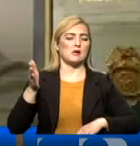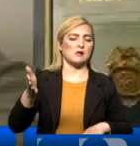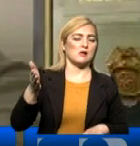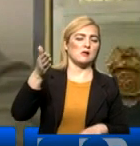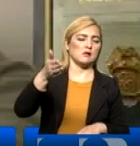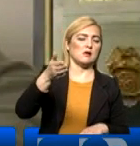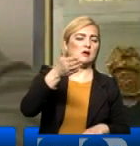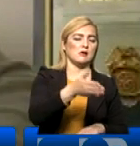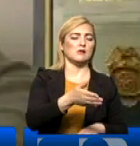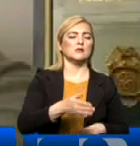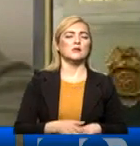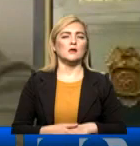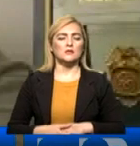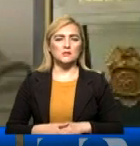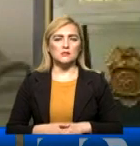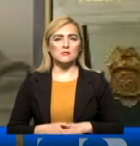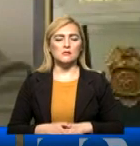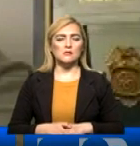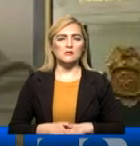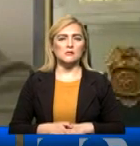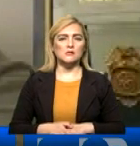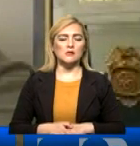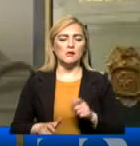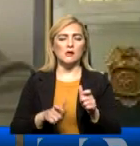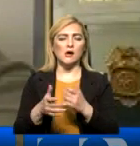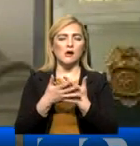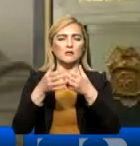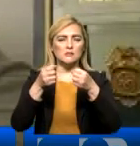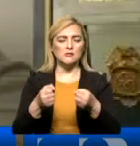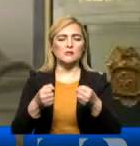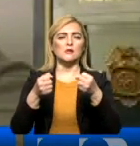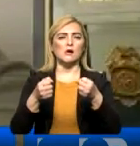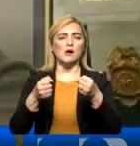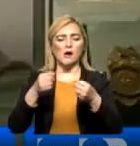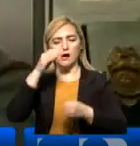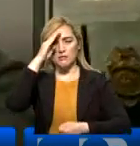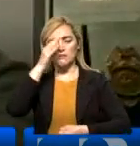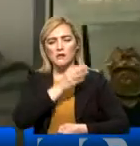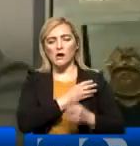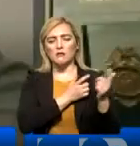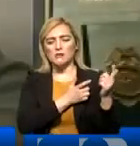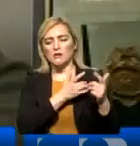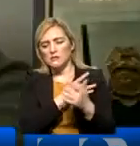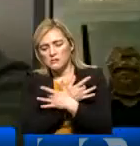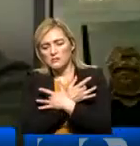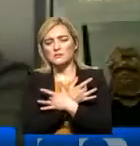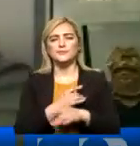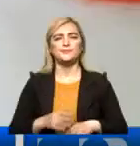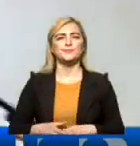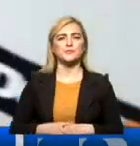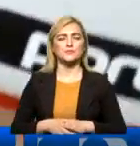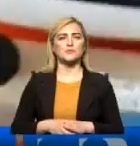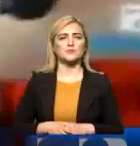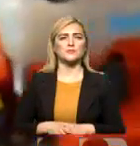donde veamos que alguna de las personas privadas de la libertad o de los funcionarios haya presentado síntomas sobre